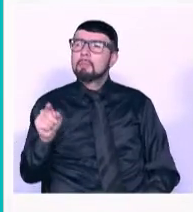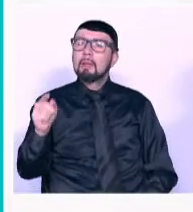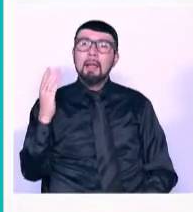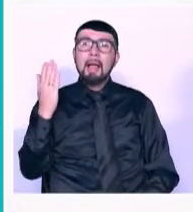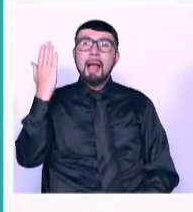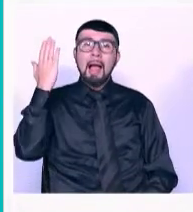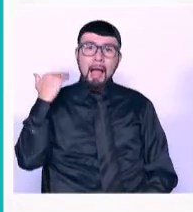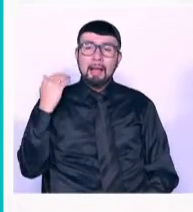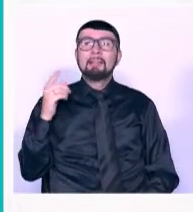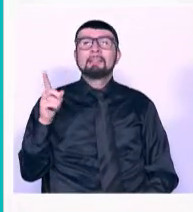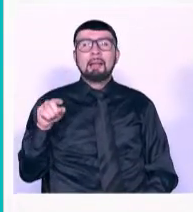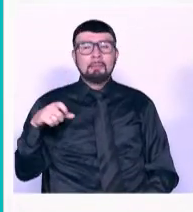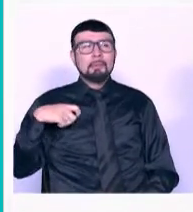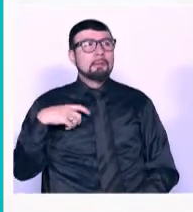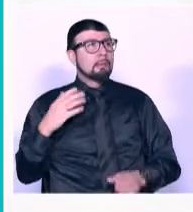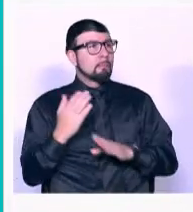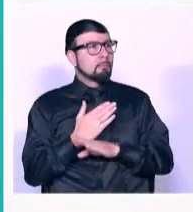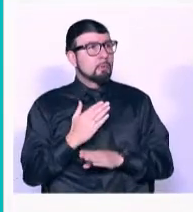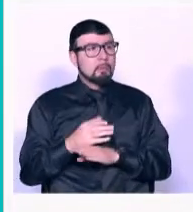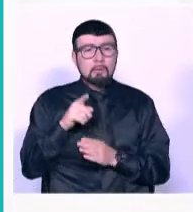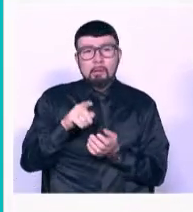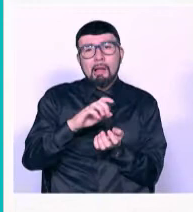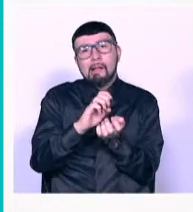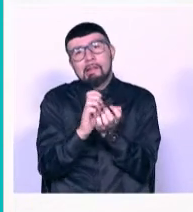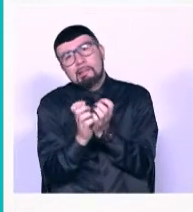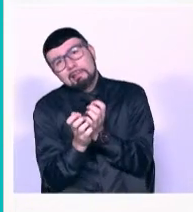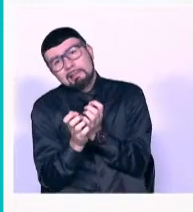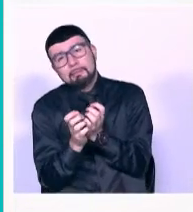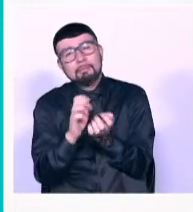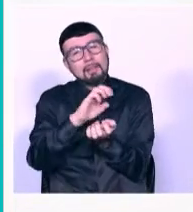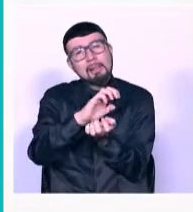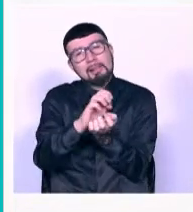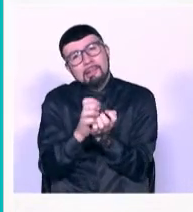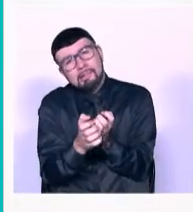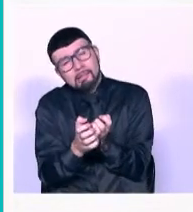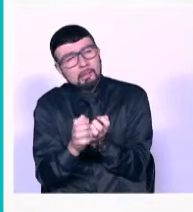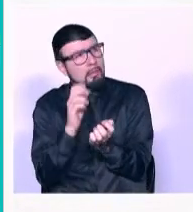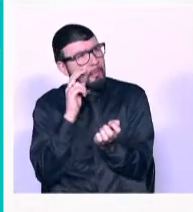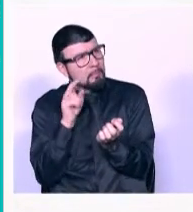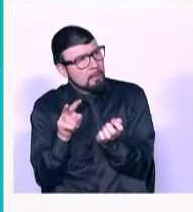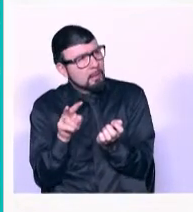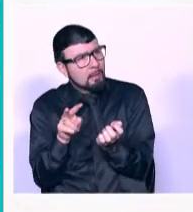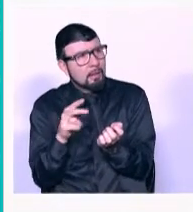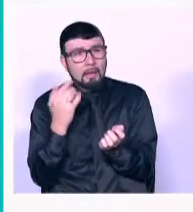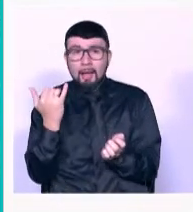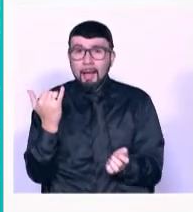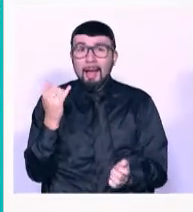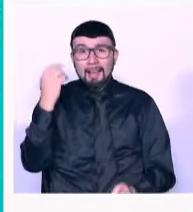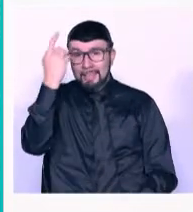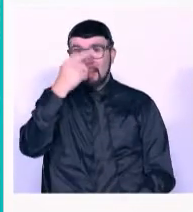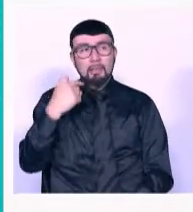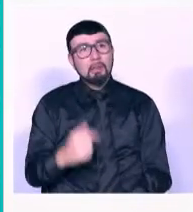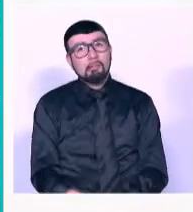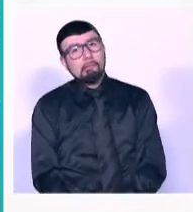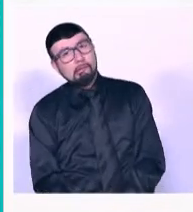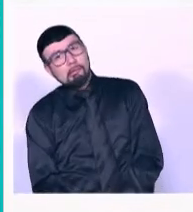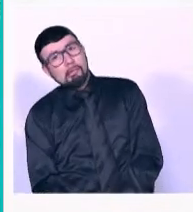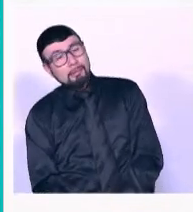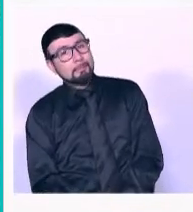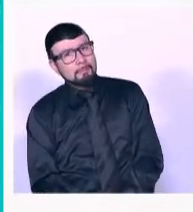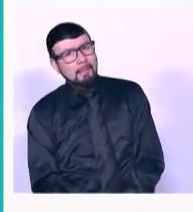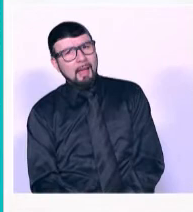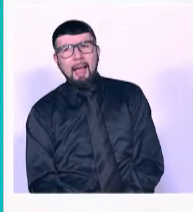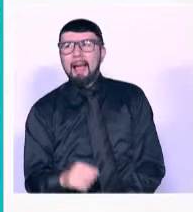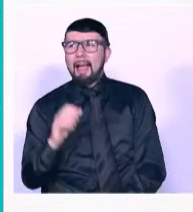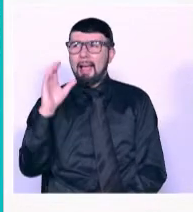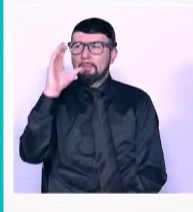mordida cruzada de un solo lado. Ustedes pueden observar la posición de la cabeza lateral, miren los hombros, un hombro más alto,